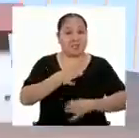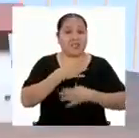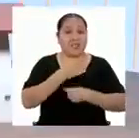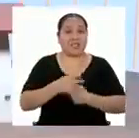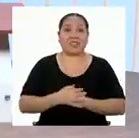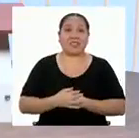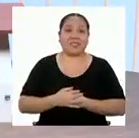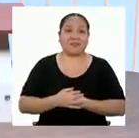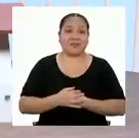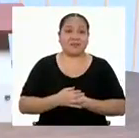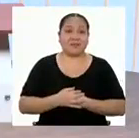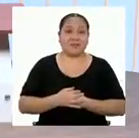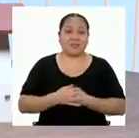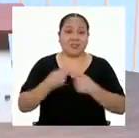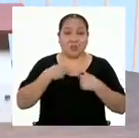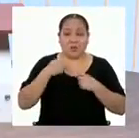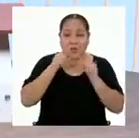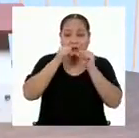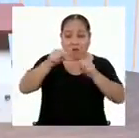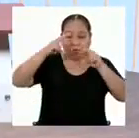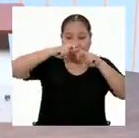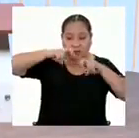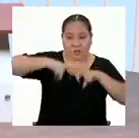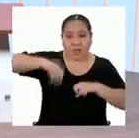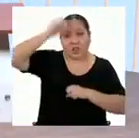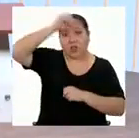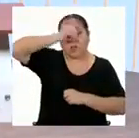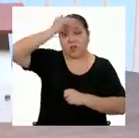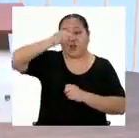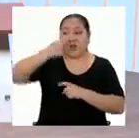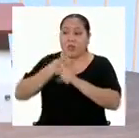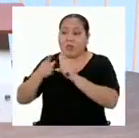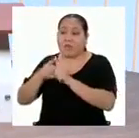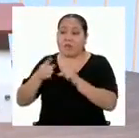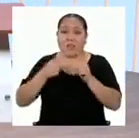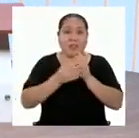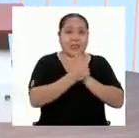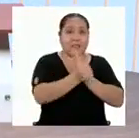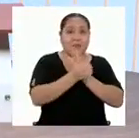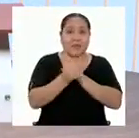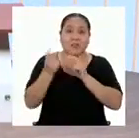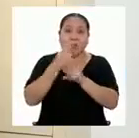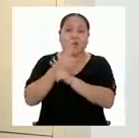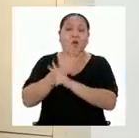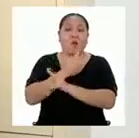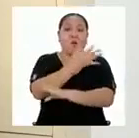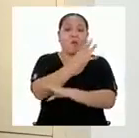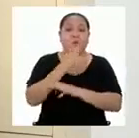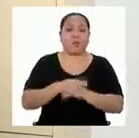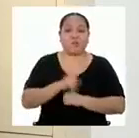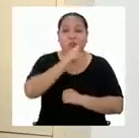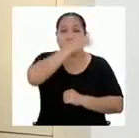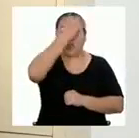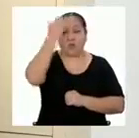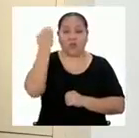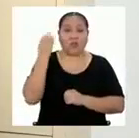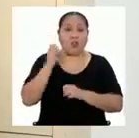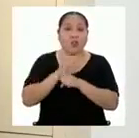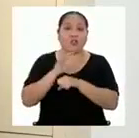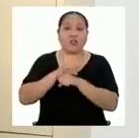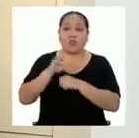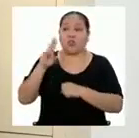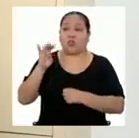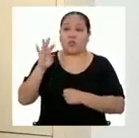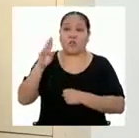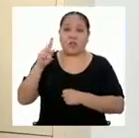interesante. Voy a seguir investigando sobre la opinión de expertos acerca del cuidado de los bosques. No olvides las sugerencias de Roberto